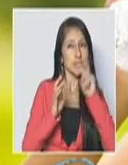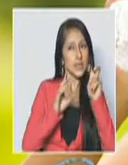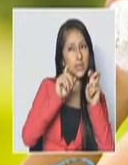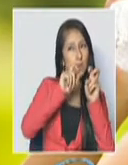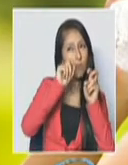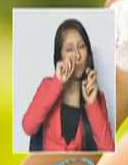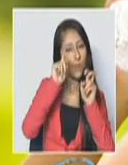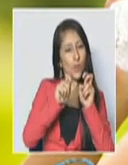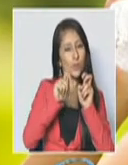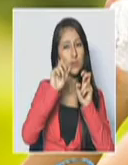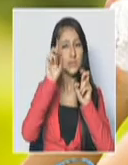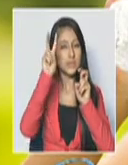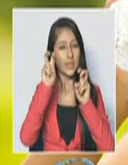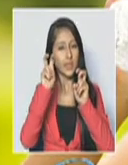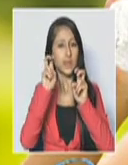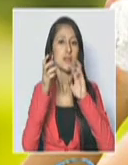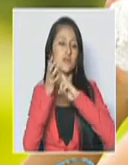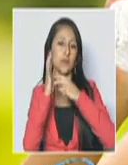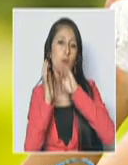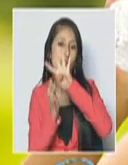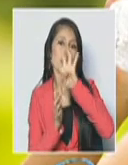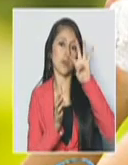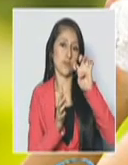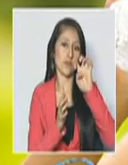49 kilos agua